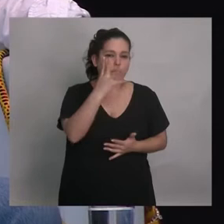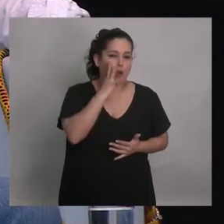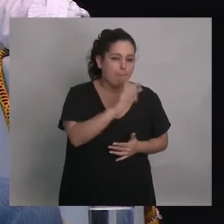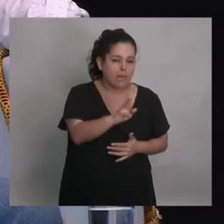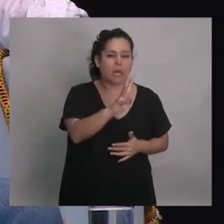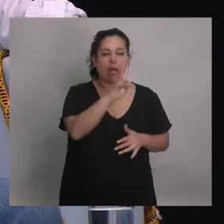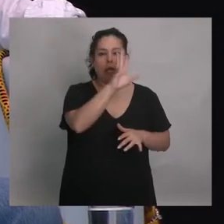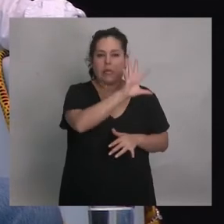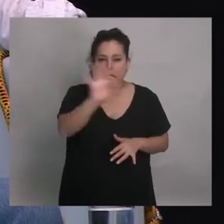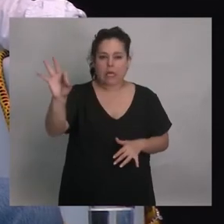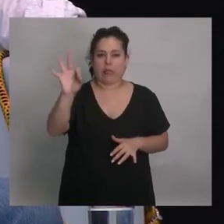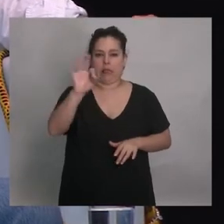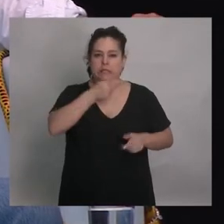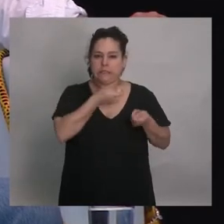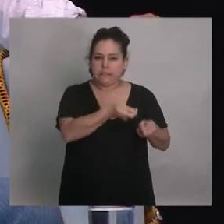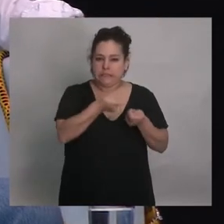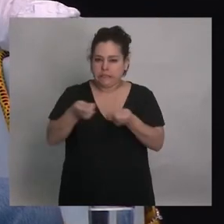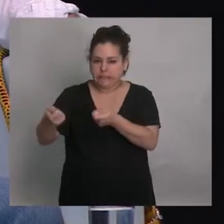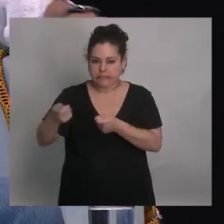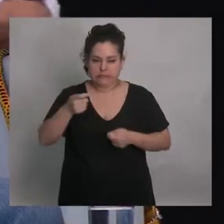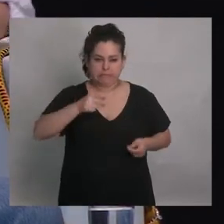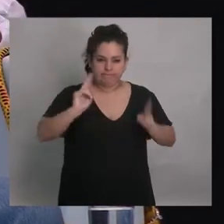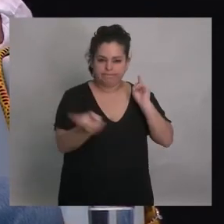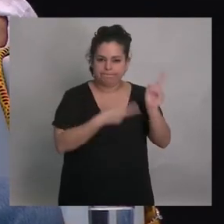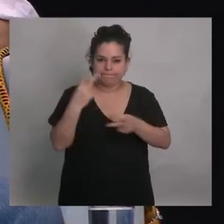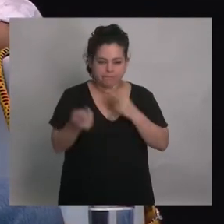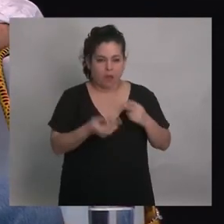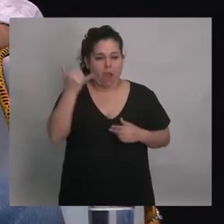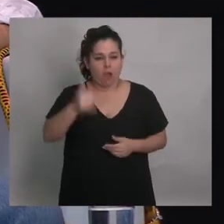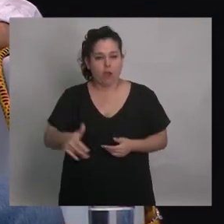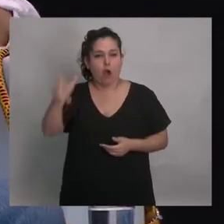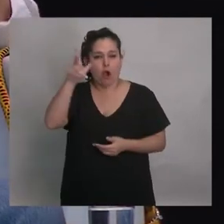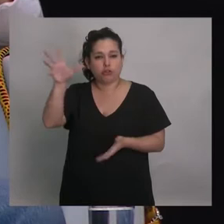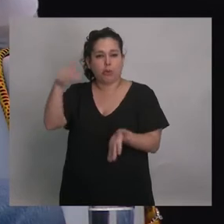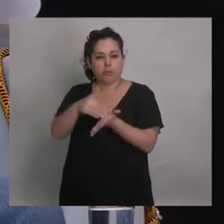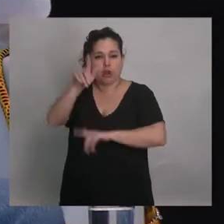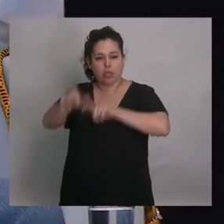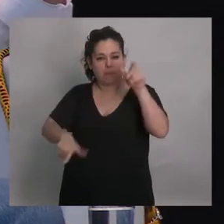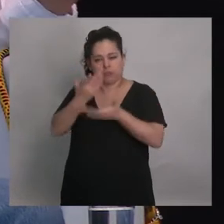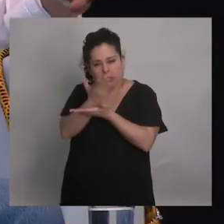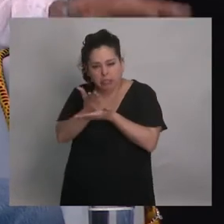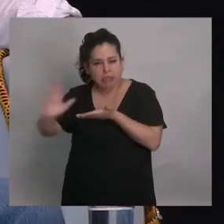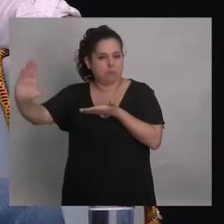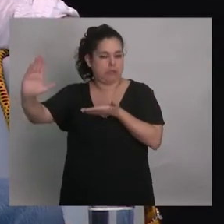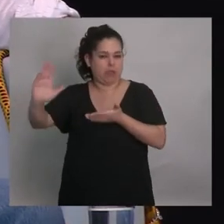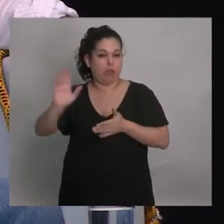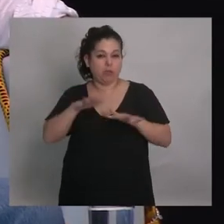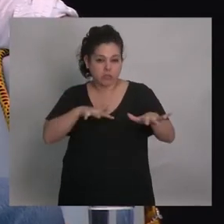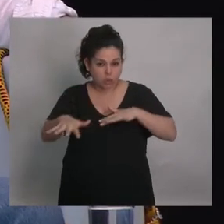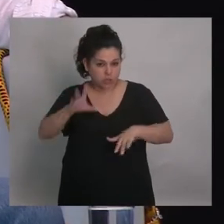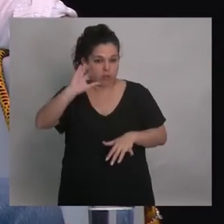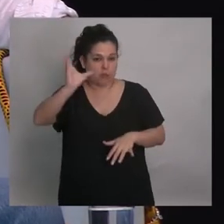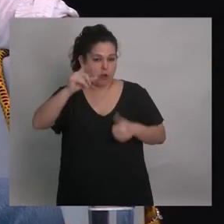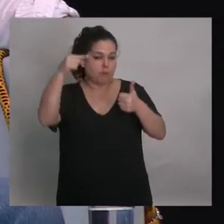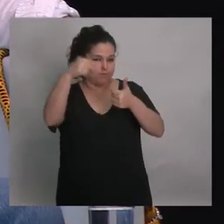masacres tiene 8 millones de desplazados ese es el cuadro general de colombia